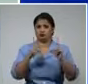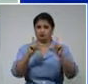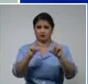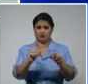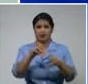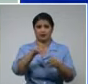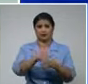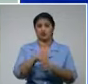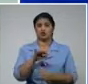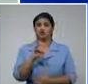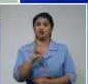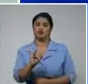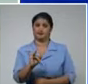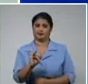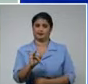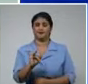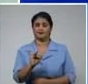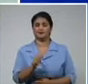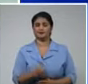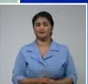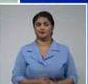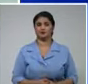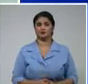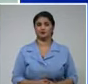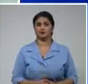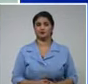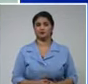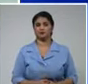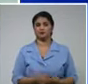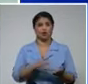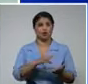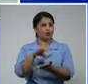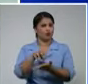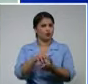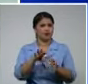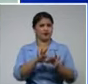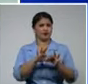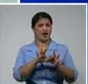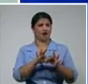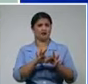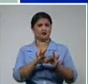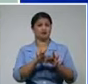ayer y el mayor número en el municipio cabecera, Holguín.